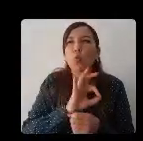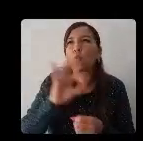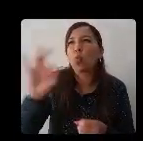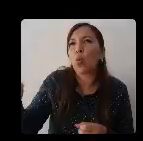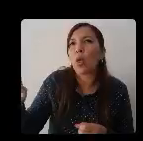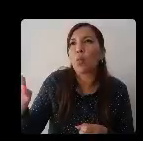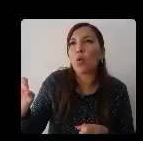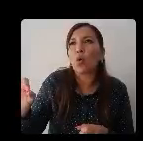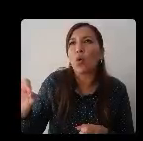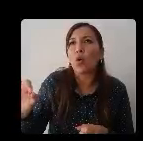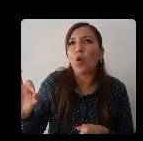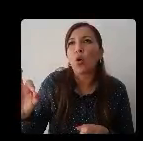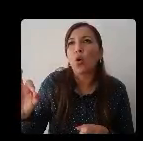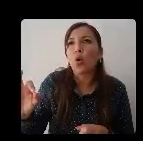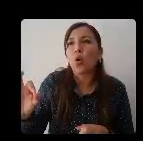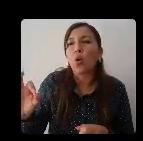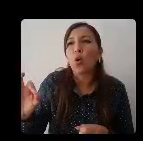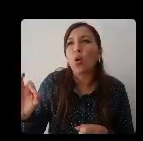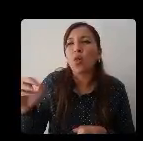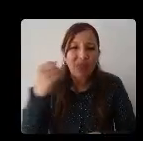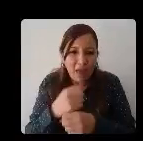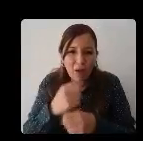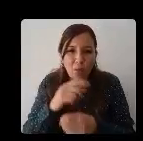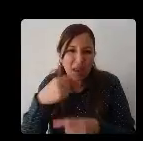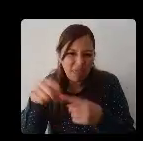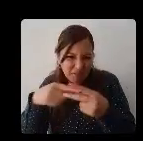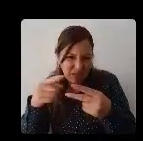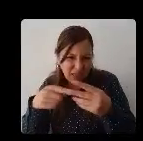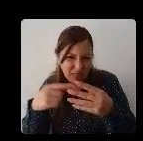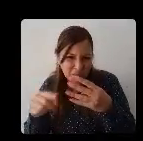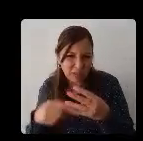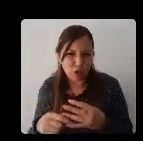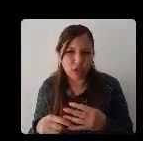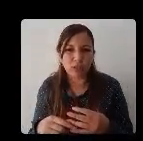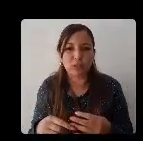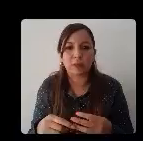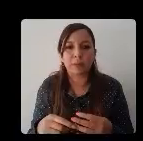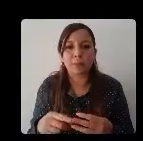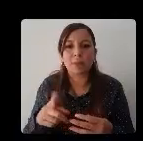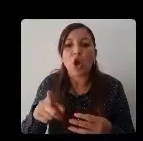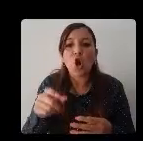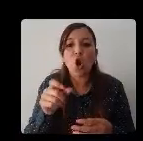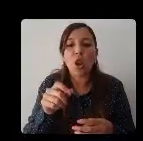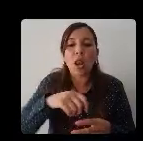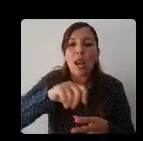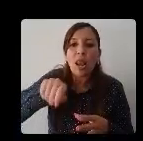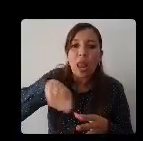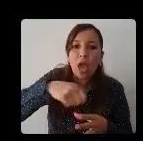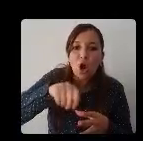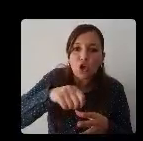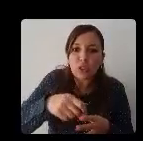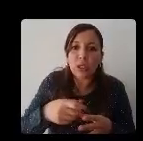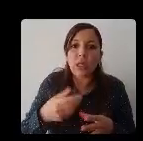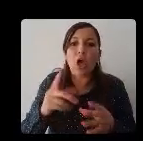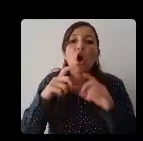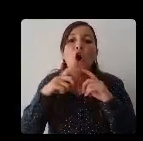Valorando lo que tienes con tu identidad, con todo lo que puedas ofrecer acá y el carisma, el cariño que